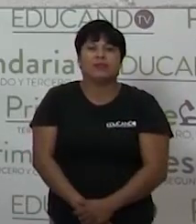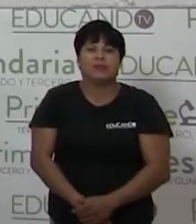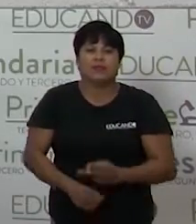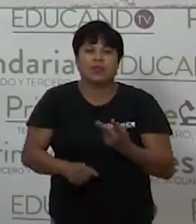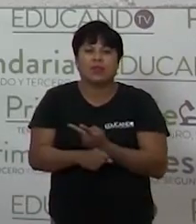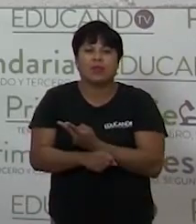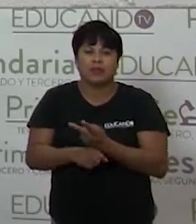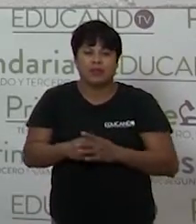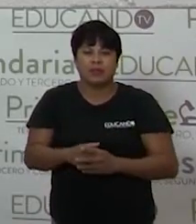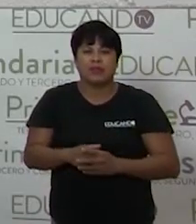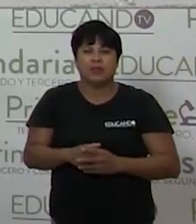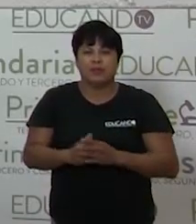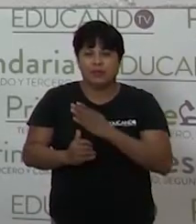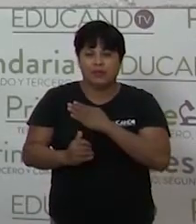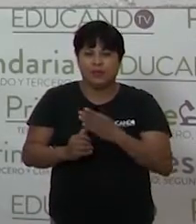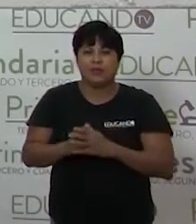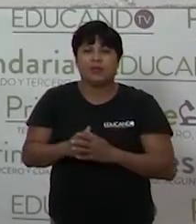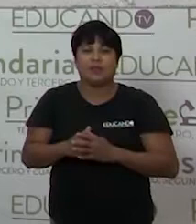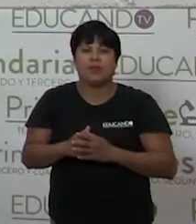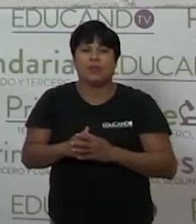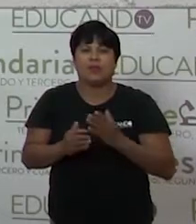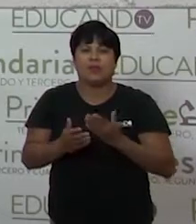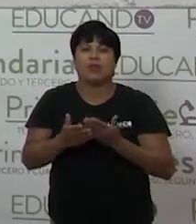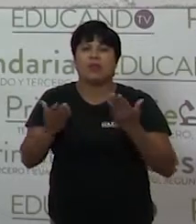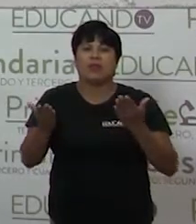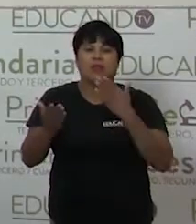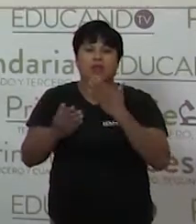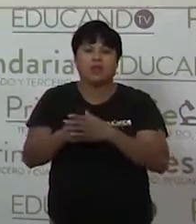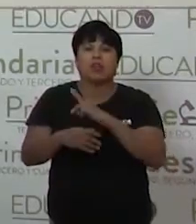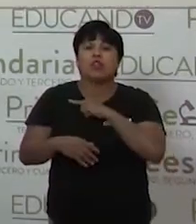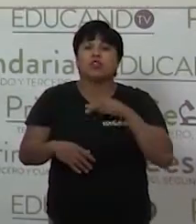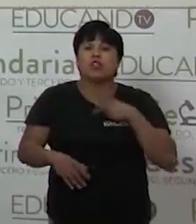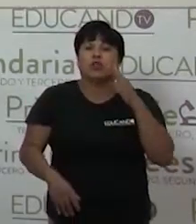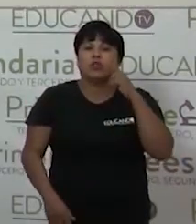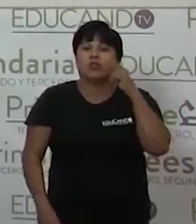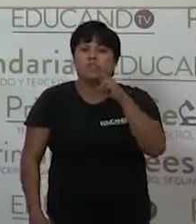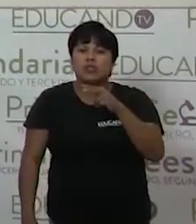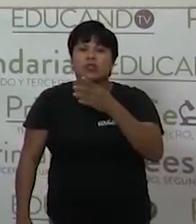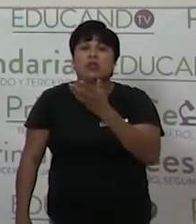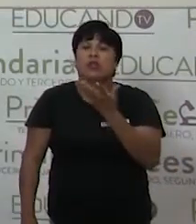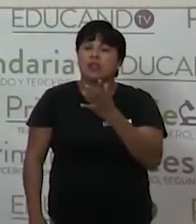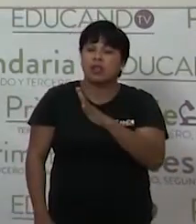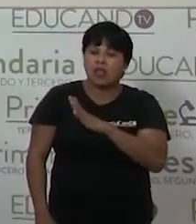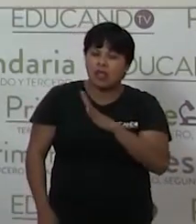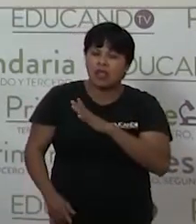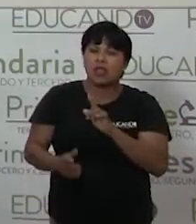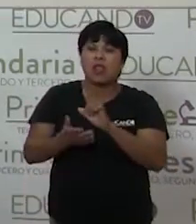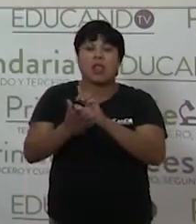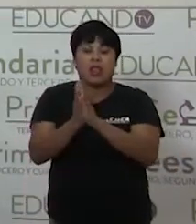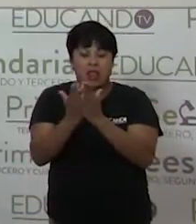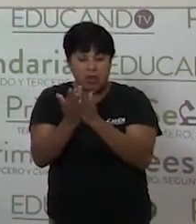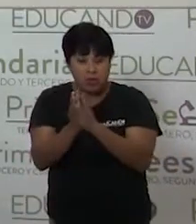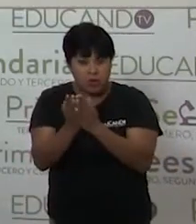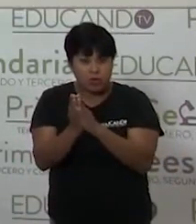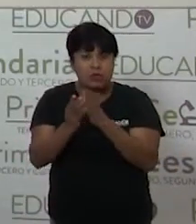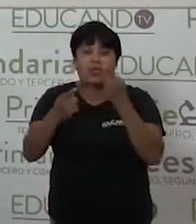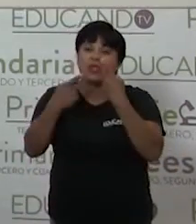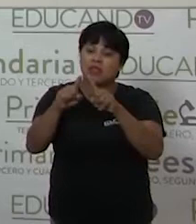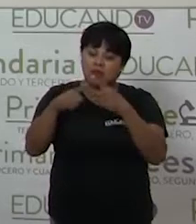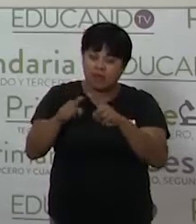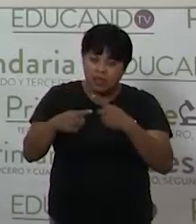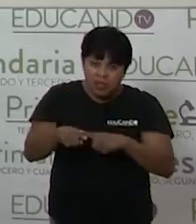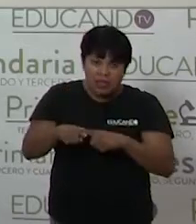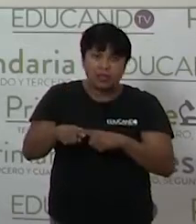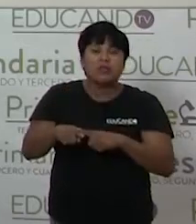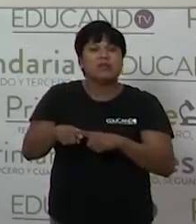te gustó bueno ahora bien hemos visto que tenemos libros de diferentes